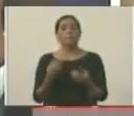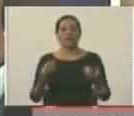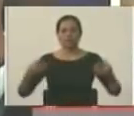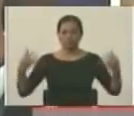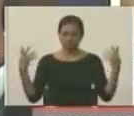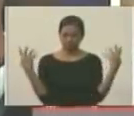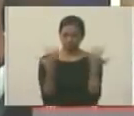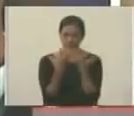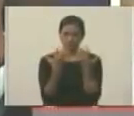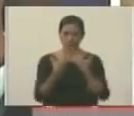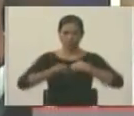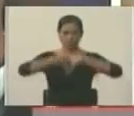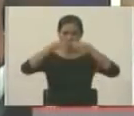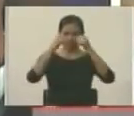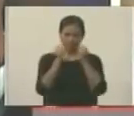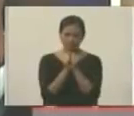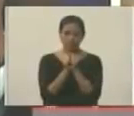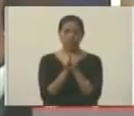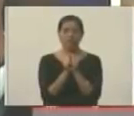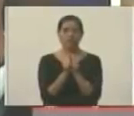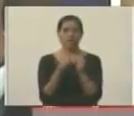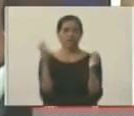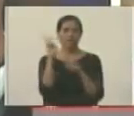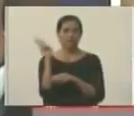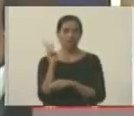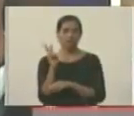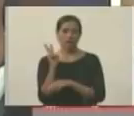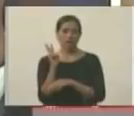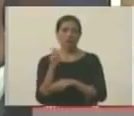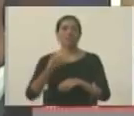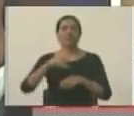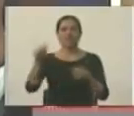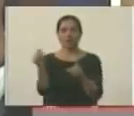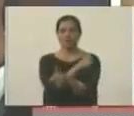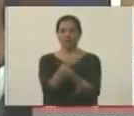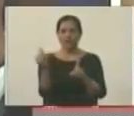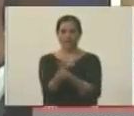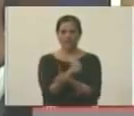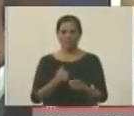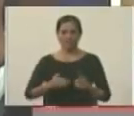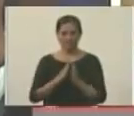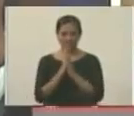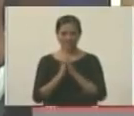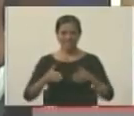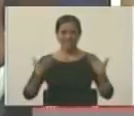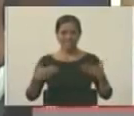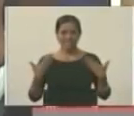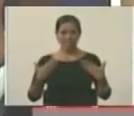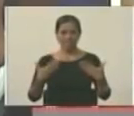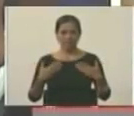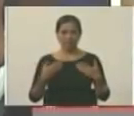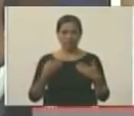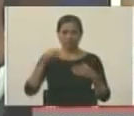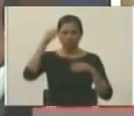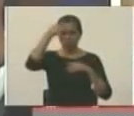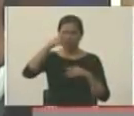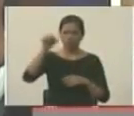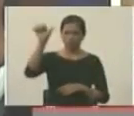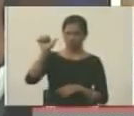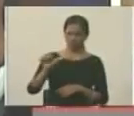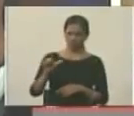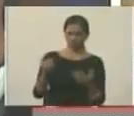enfrentamiento entre venezolanos, haya violencia. Y el pueblo ha tenido la conciencia que ha sabido manejar su